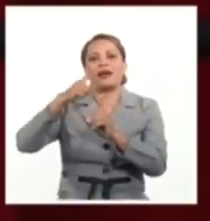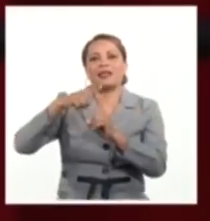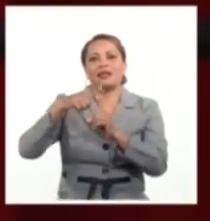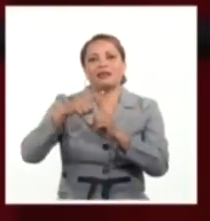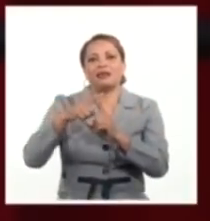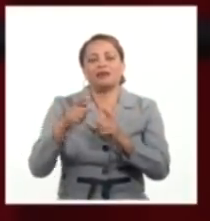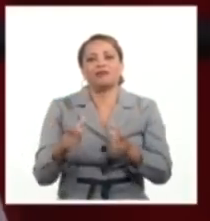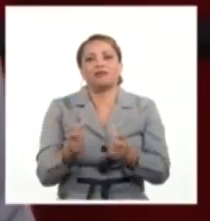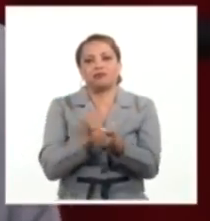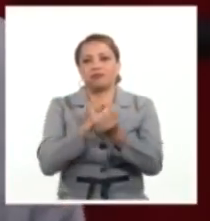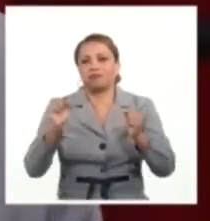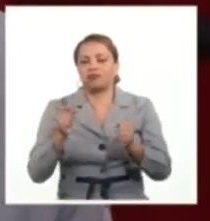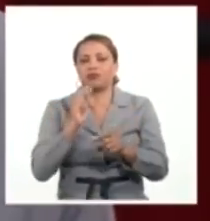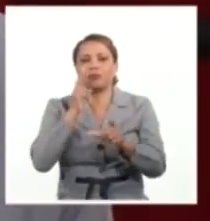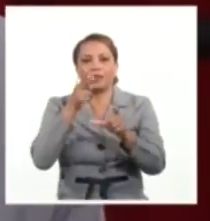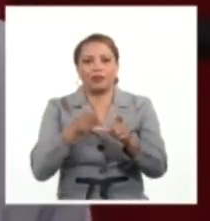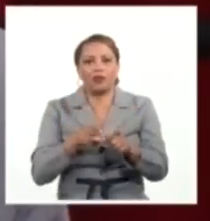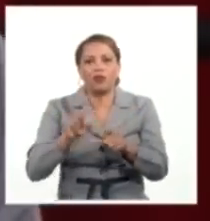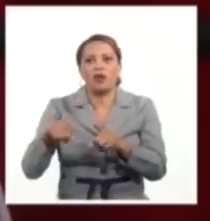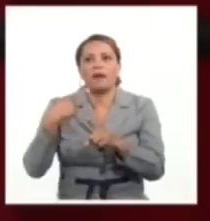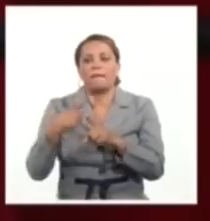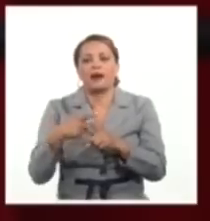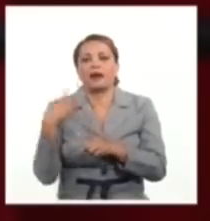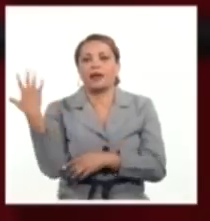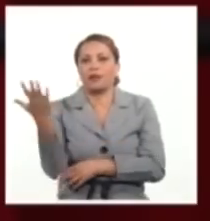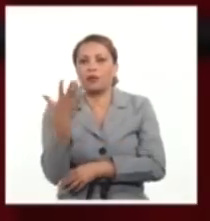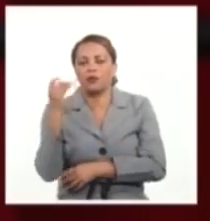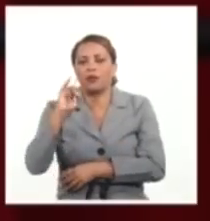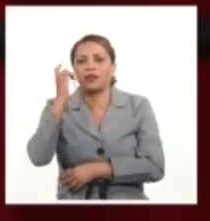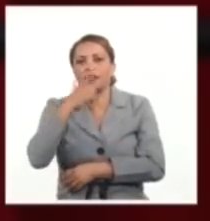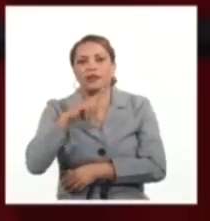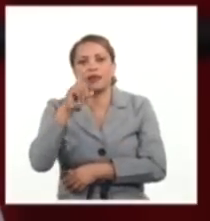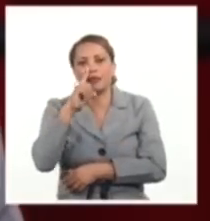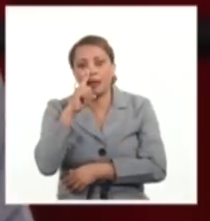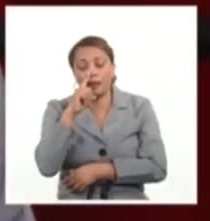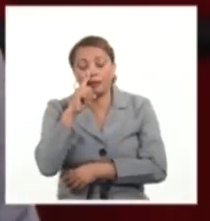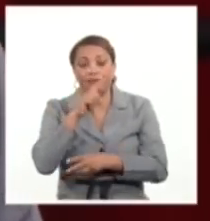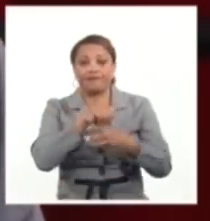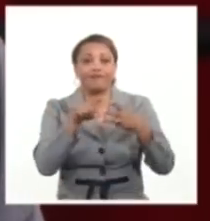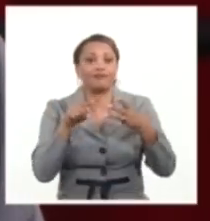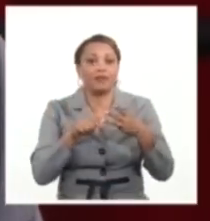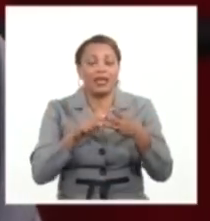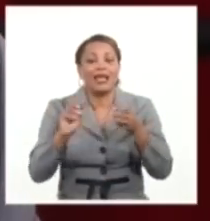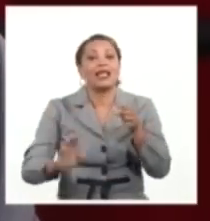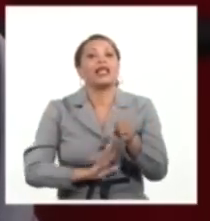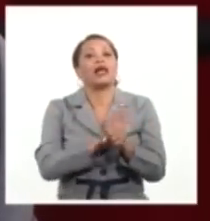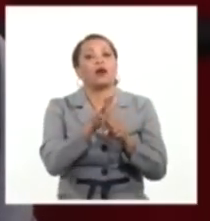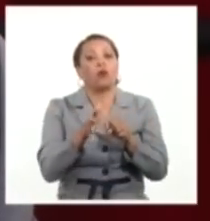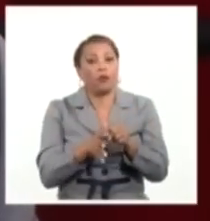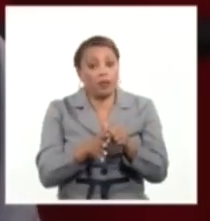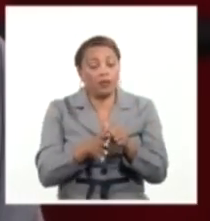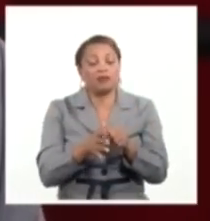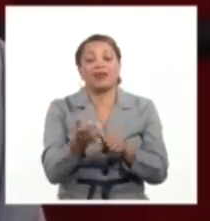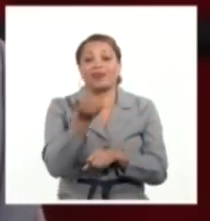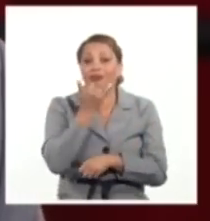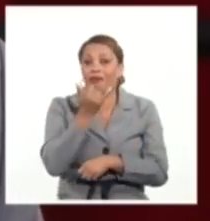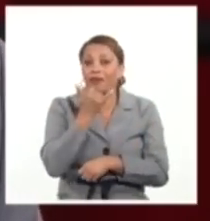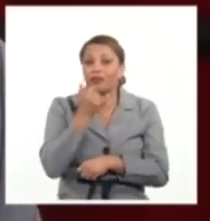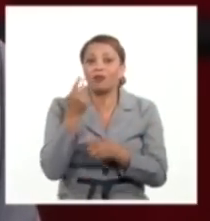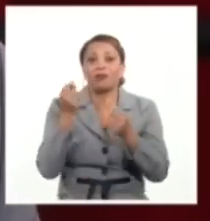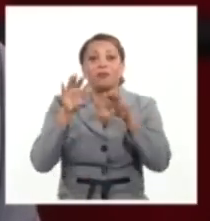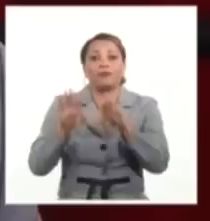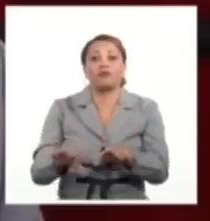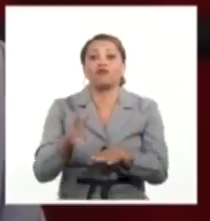Ian, en paralelo con el bloqueo reforzado y los costosos efectos de una pandemia que nos paralizó económicamente